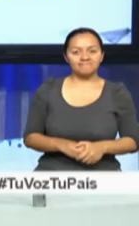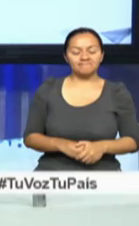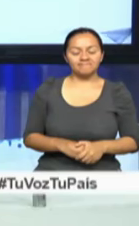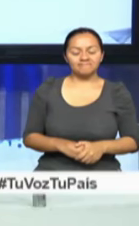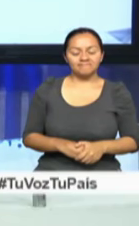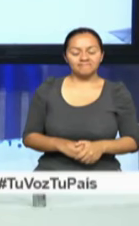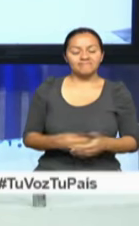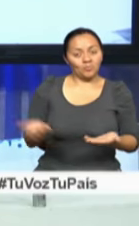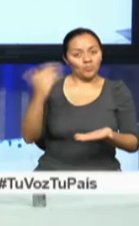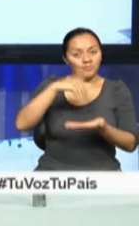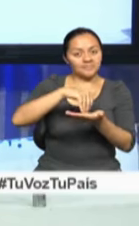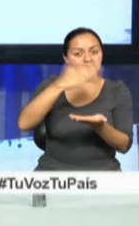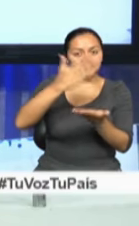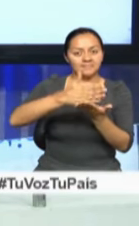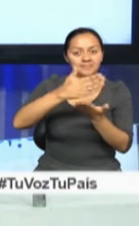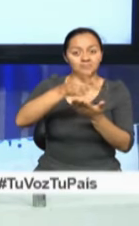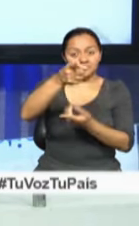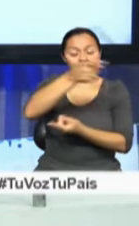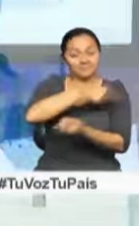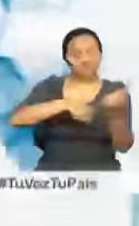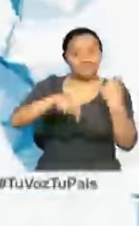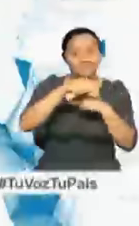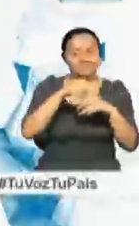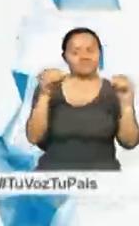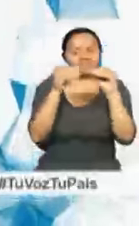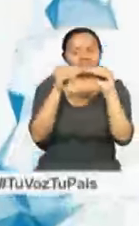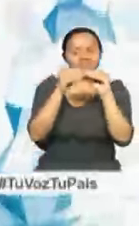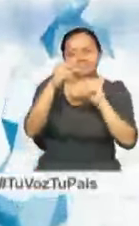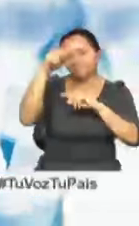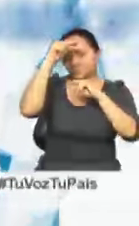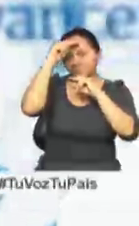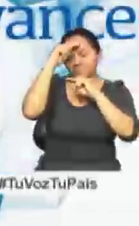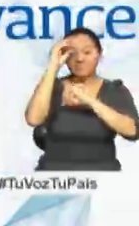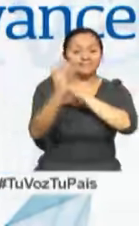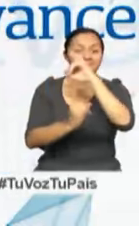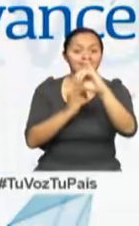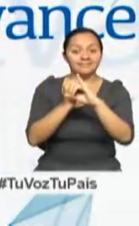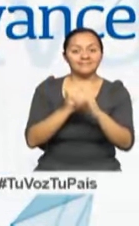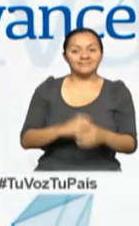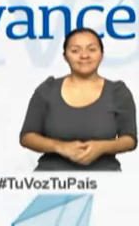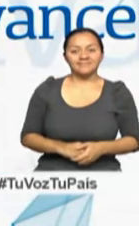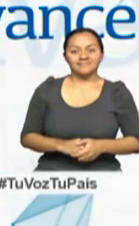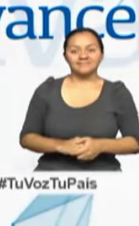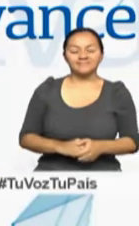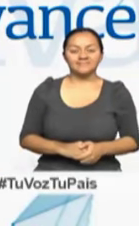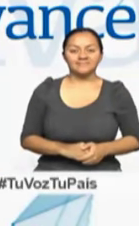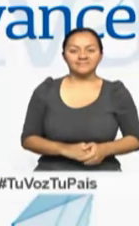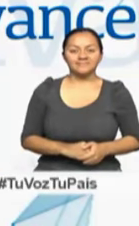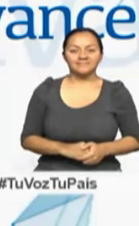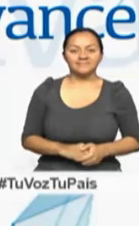Hacemos una nueva pausa, pero cuando regresemos, revisaremos la información del mundo.